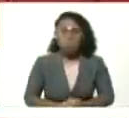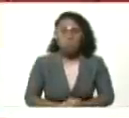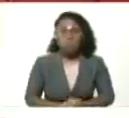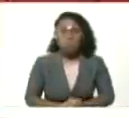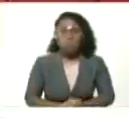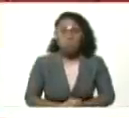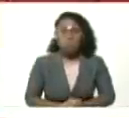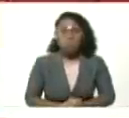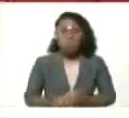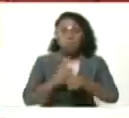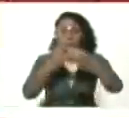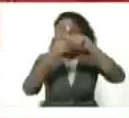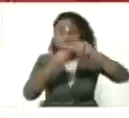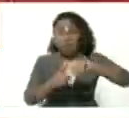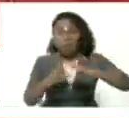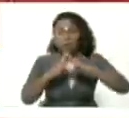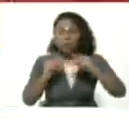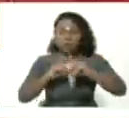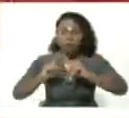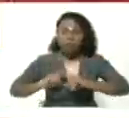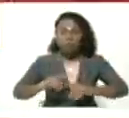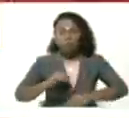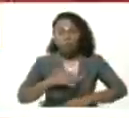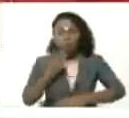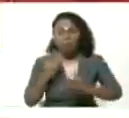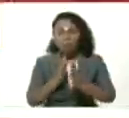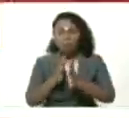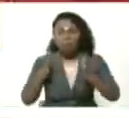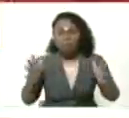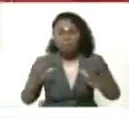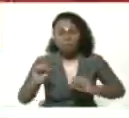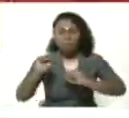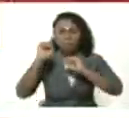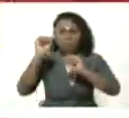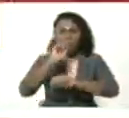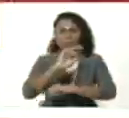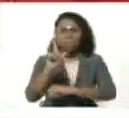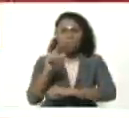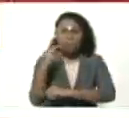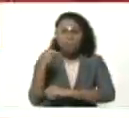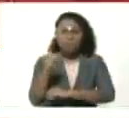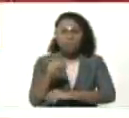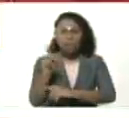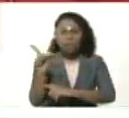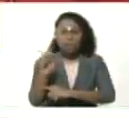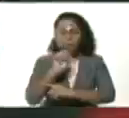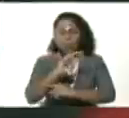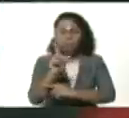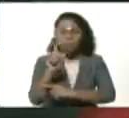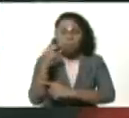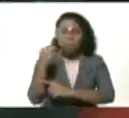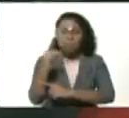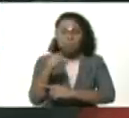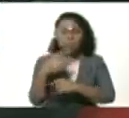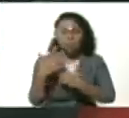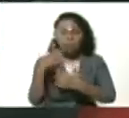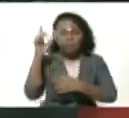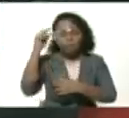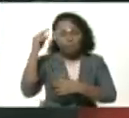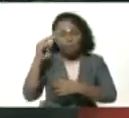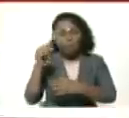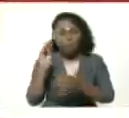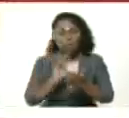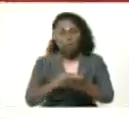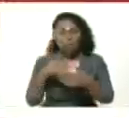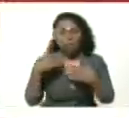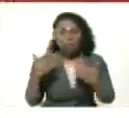Que se sume toda la diversidad posible para un gran triunfo el 21 de noviembre. Este 21 de noviembre, que es la fecha pautada